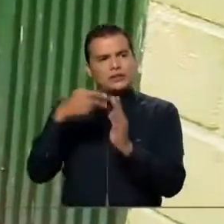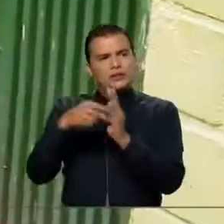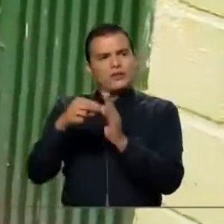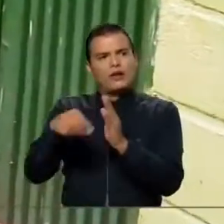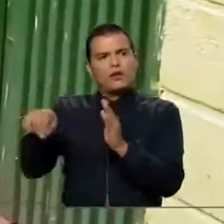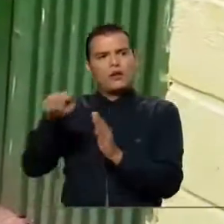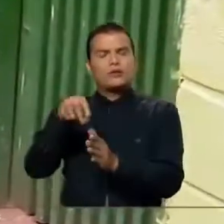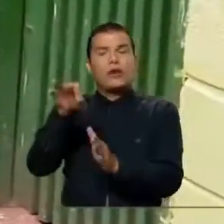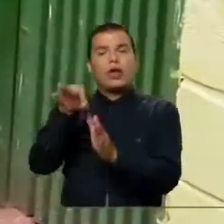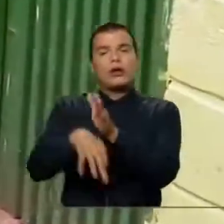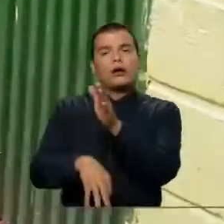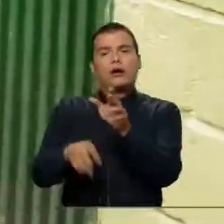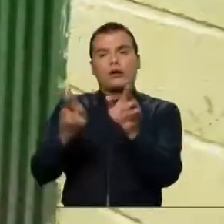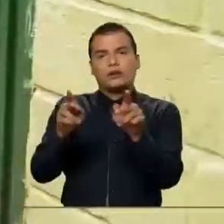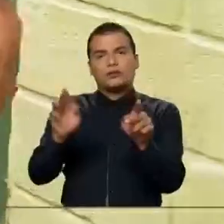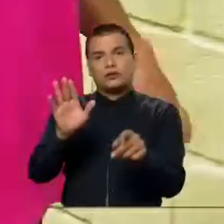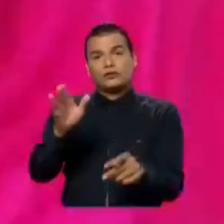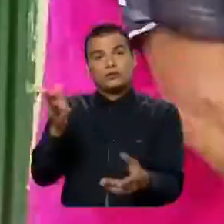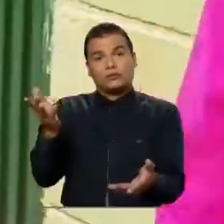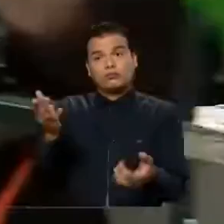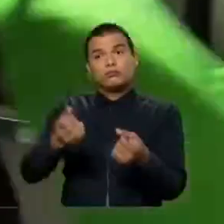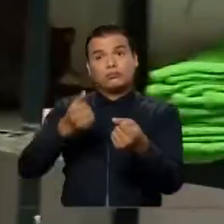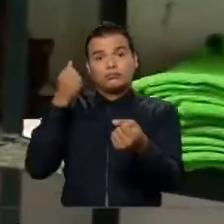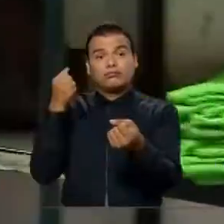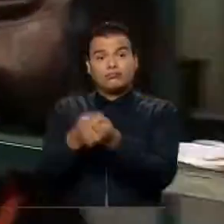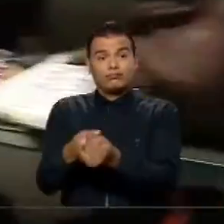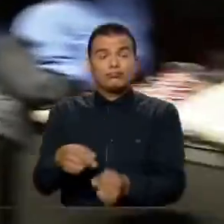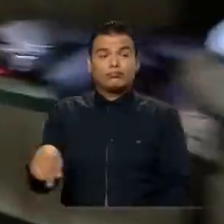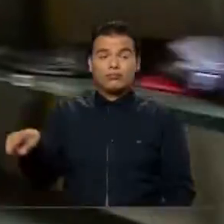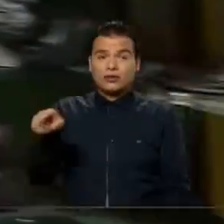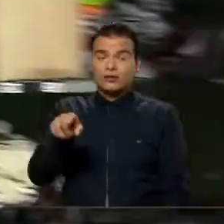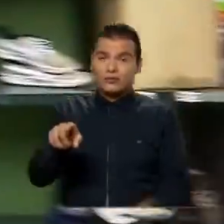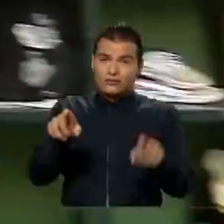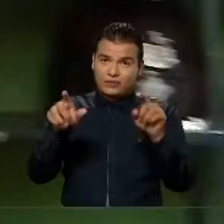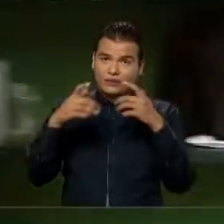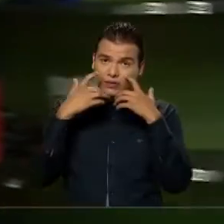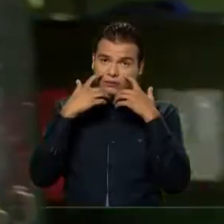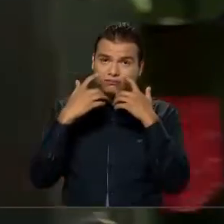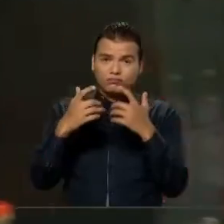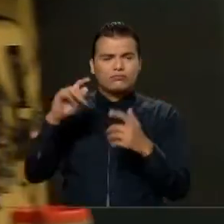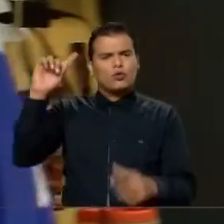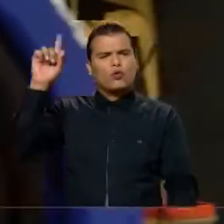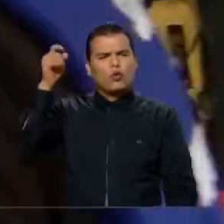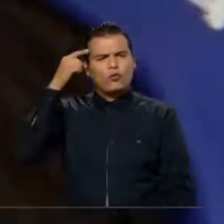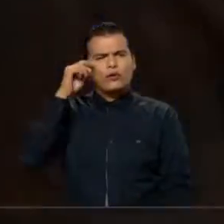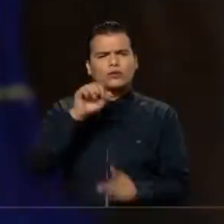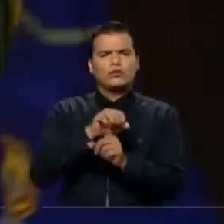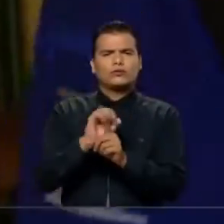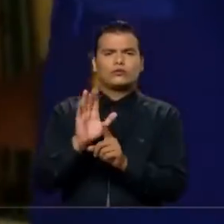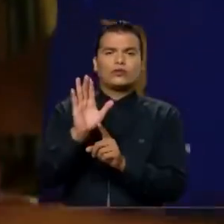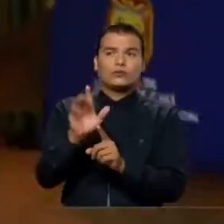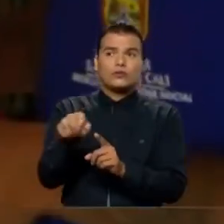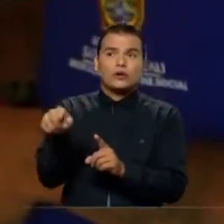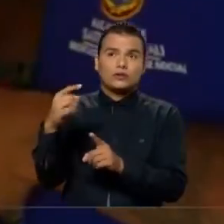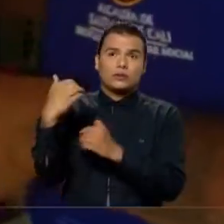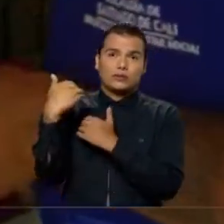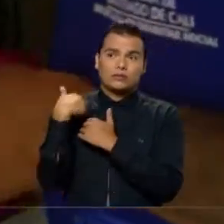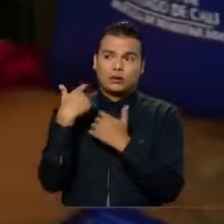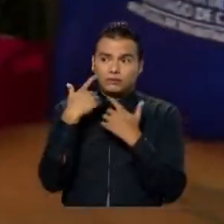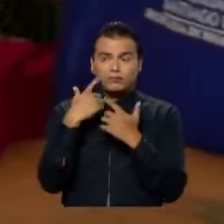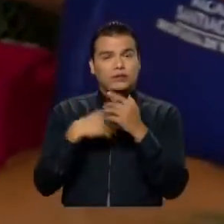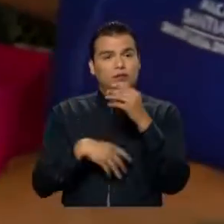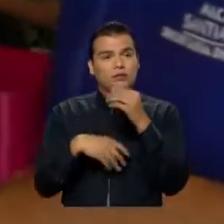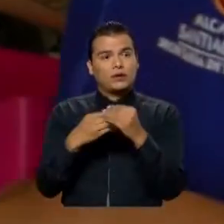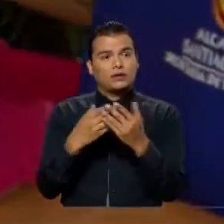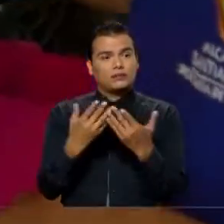ciudadanos y que requieren todo el apoyo de la sociedad, del Estado. Por supuesto que tienen deberes, pero sobre todo lo que